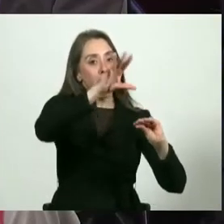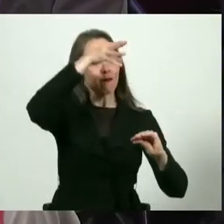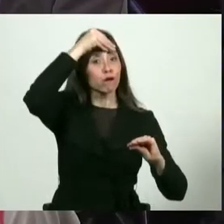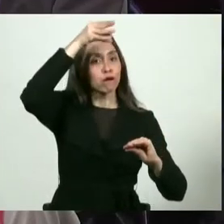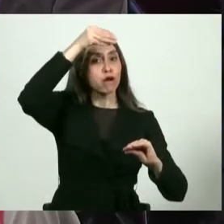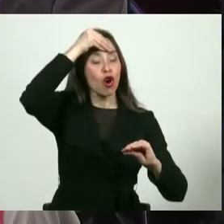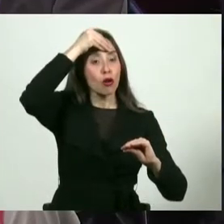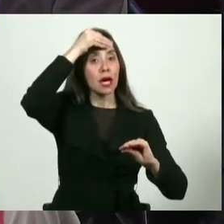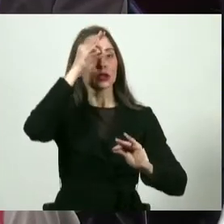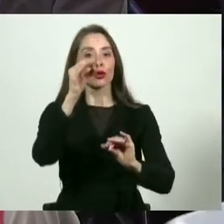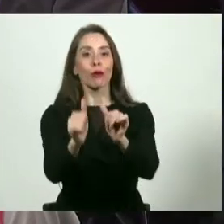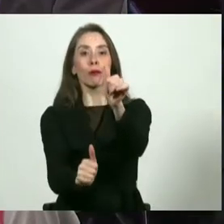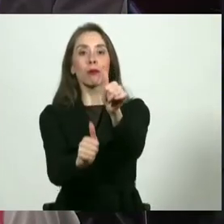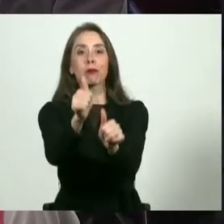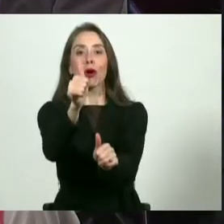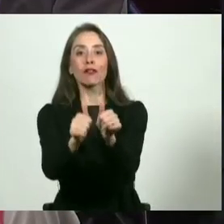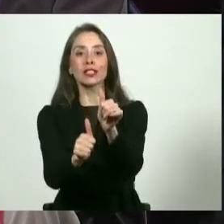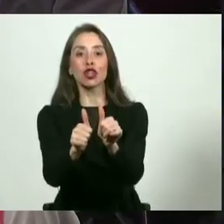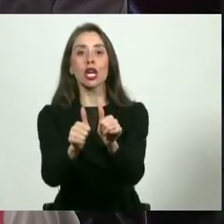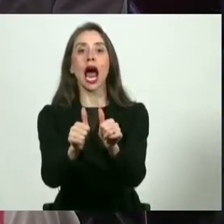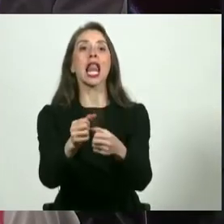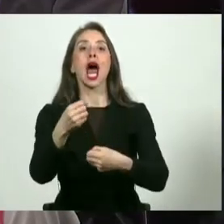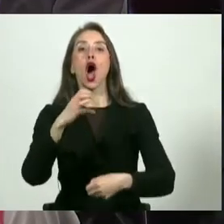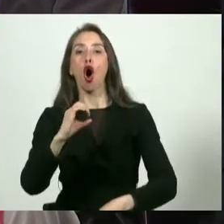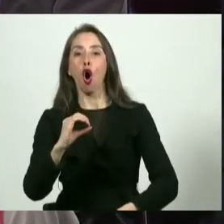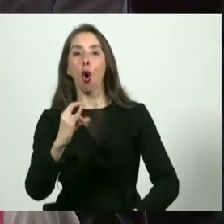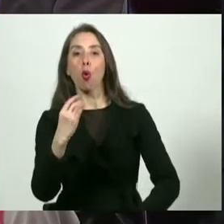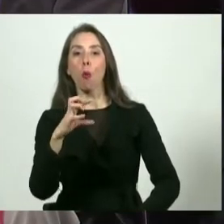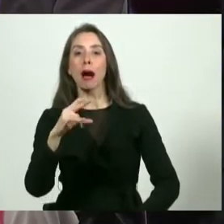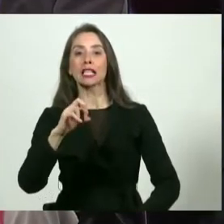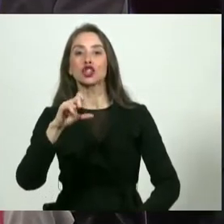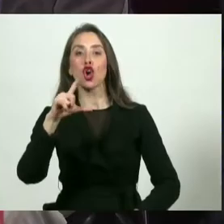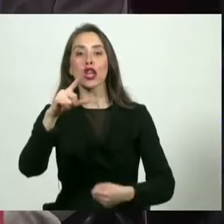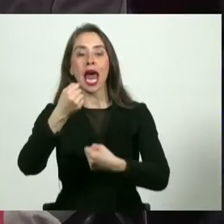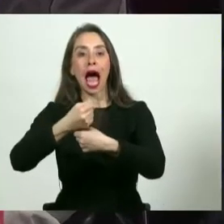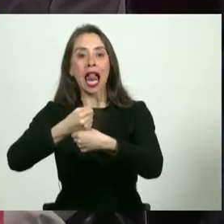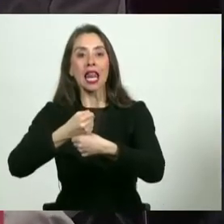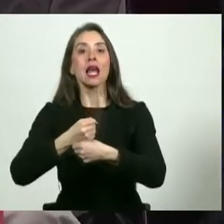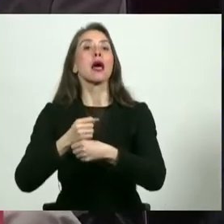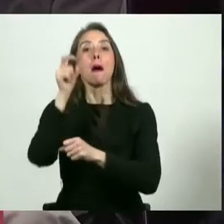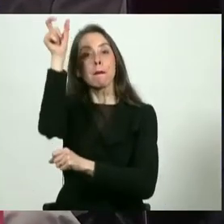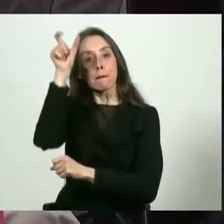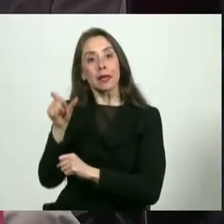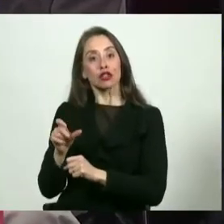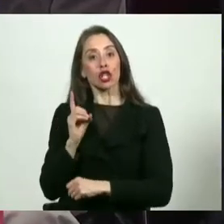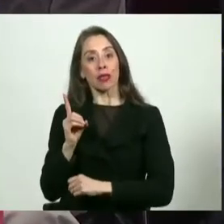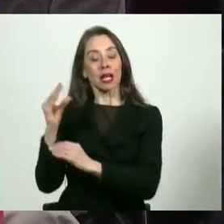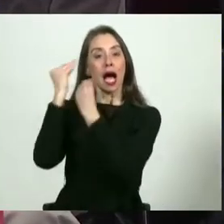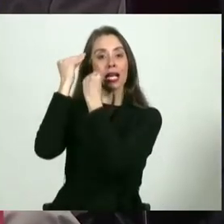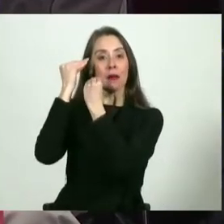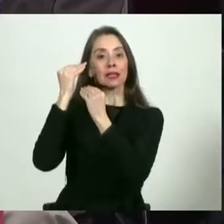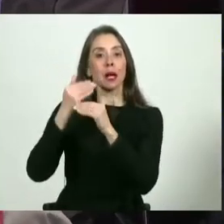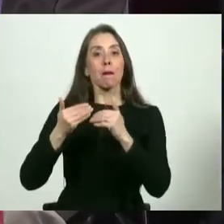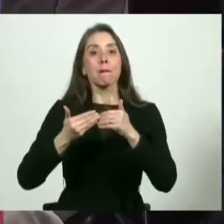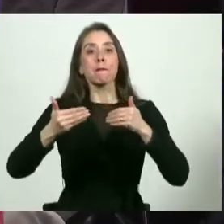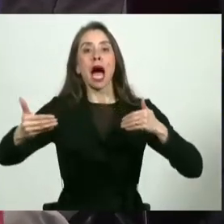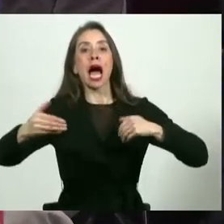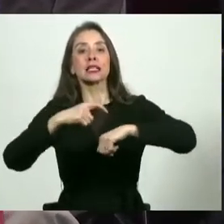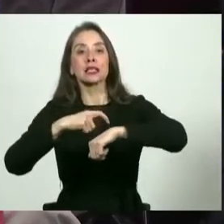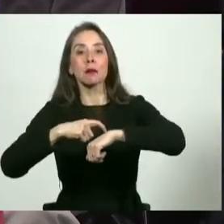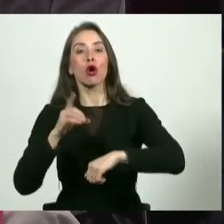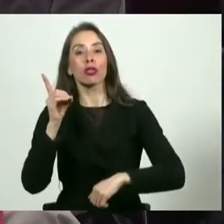Formación profesional ocupacional. Yo necesito formar a las personas con discapacidad mucho más tiempo, sobre todo